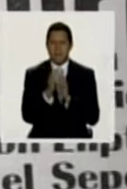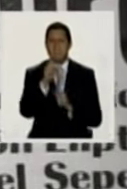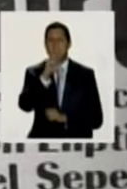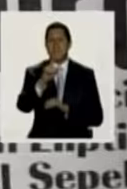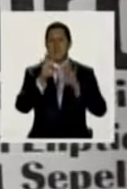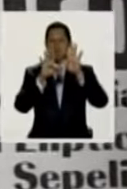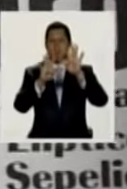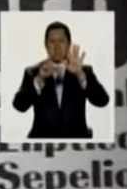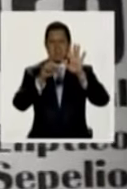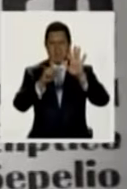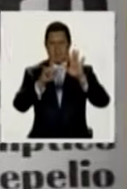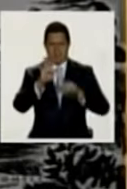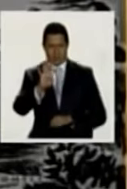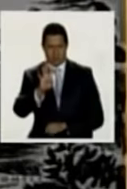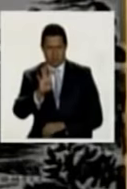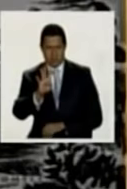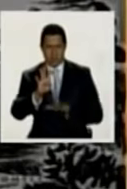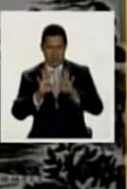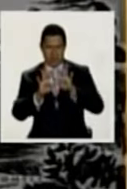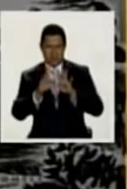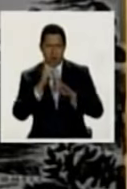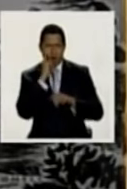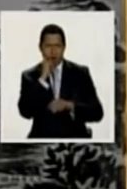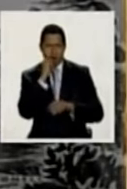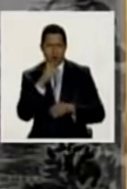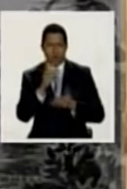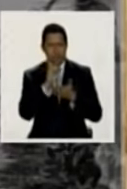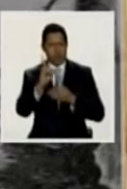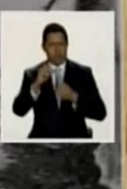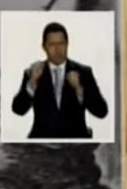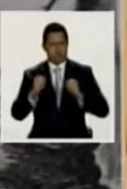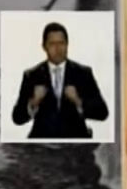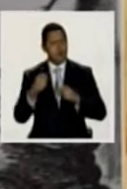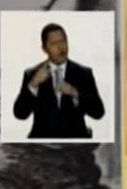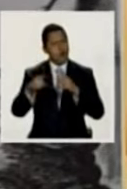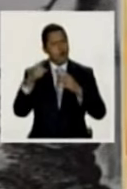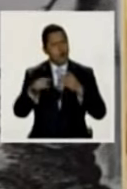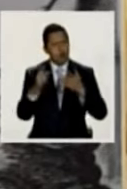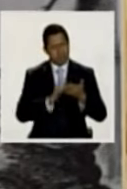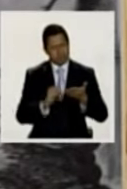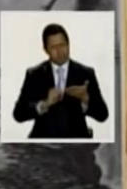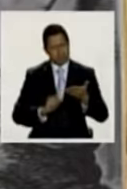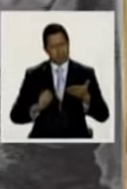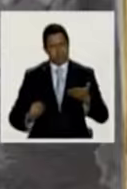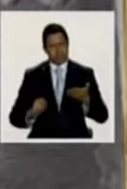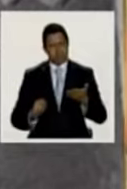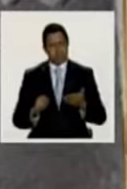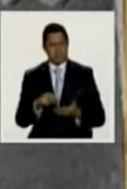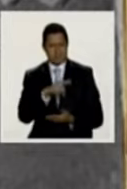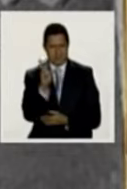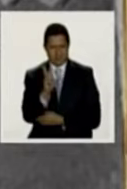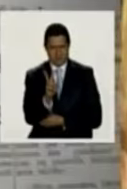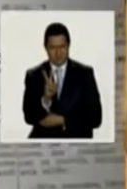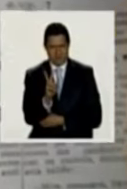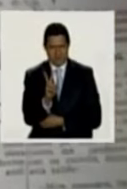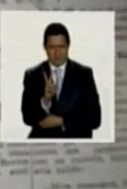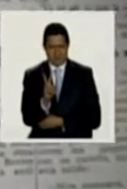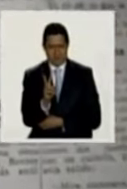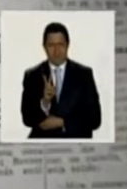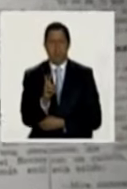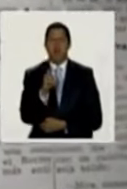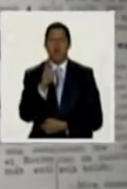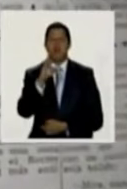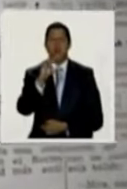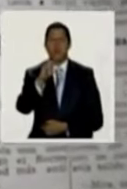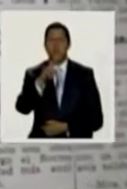de 1969, el autor de la novela Doña Barba y de otras tantas joyas de la literatura venezolana, don